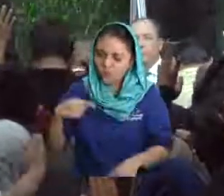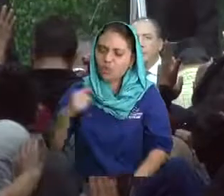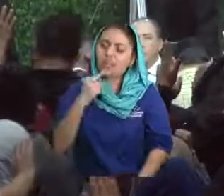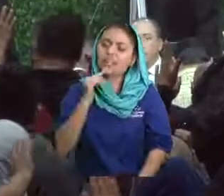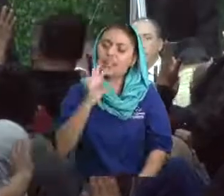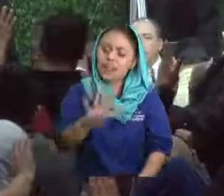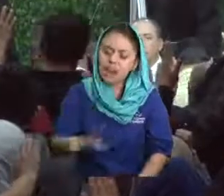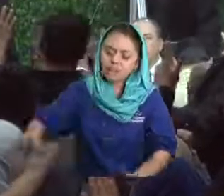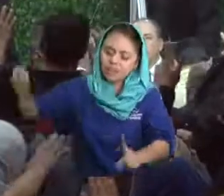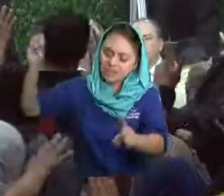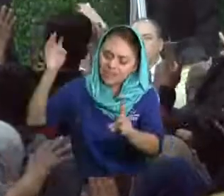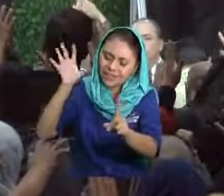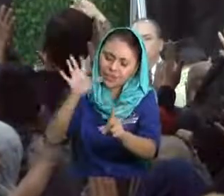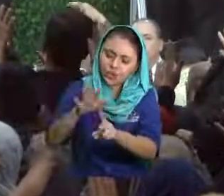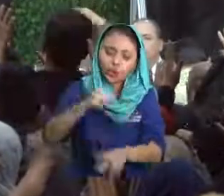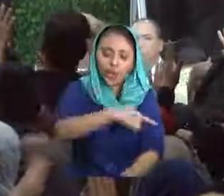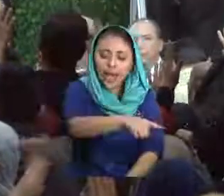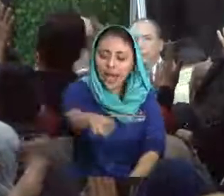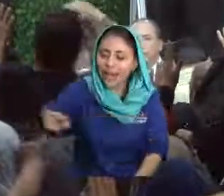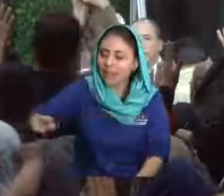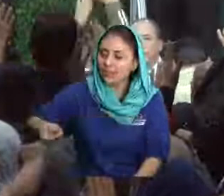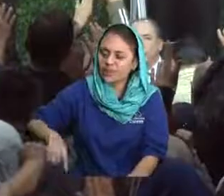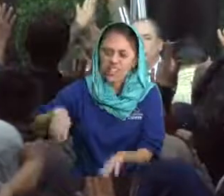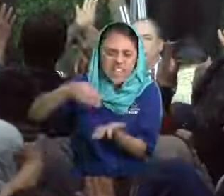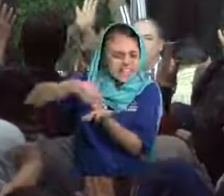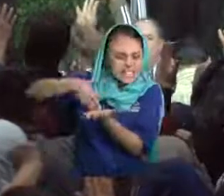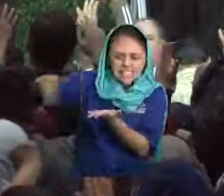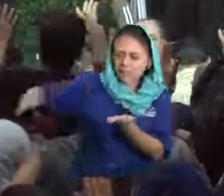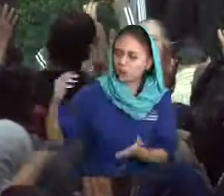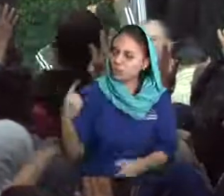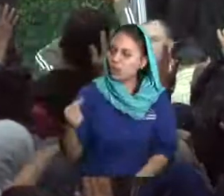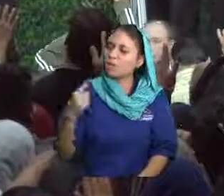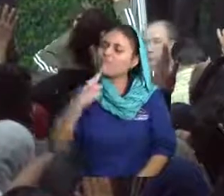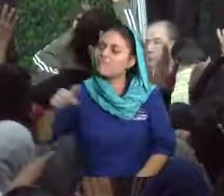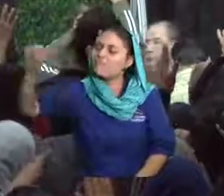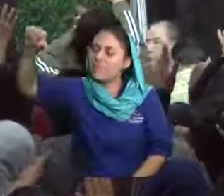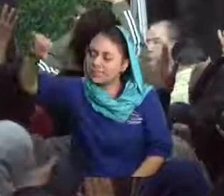una bendición a favor de ellos, reprendiendo toda maldición,